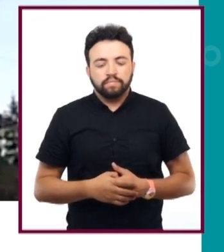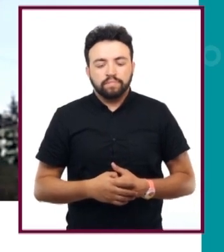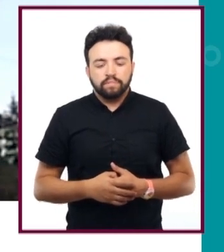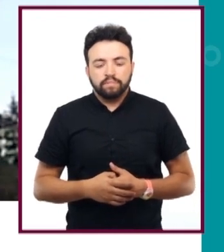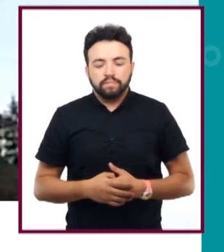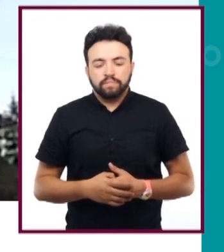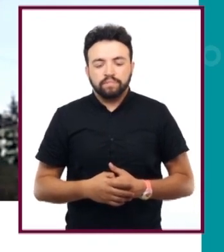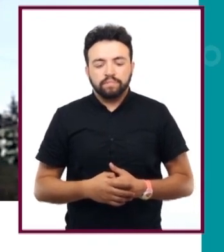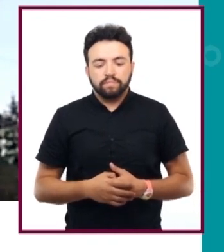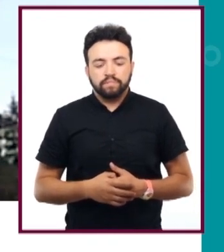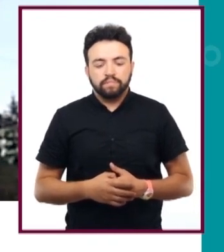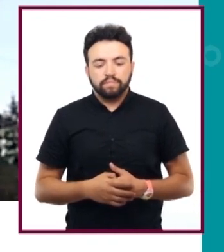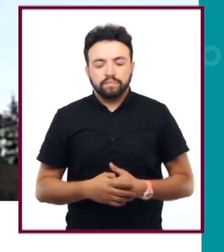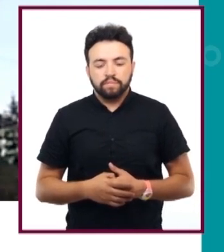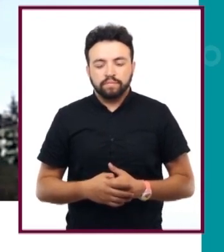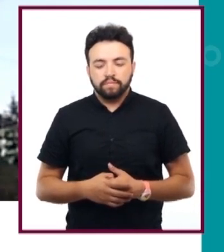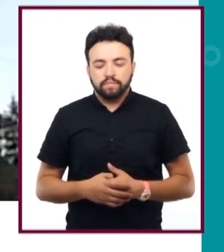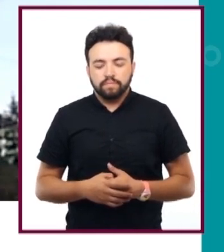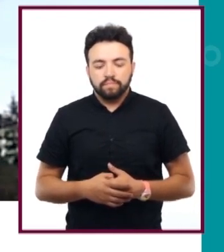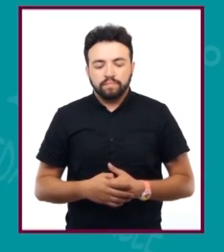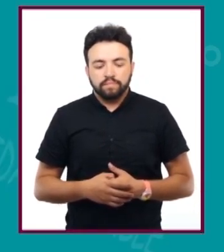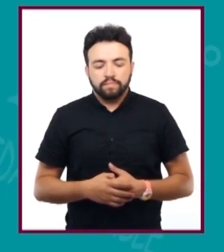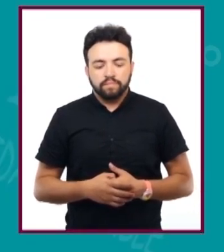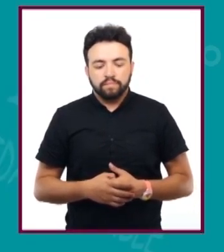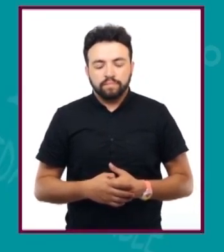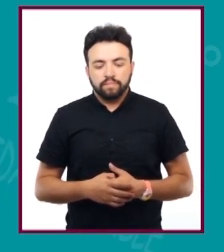¿Quién pidió esa pieza?